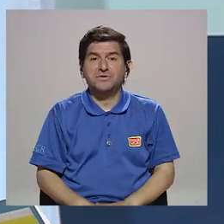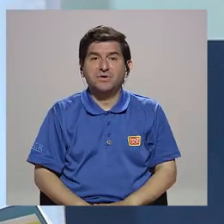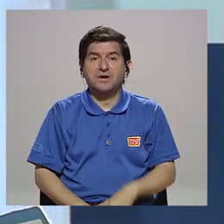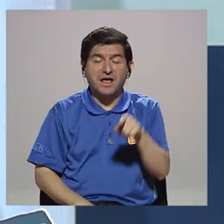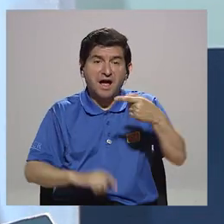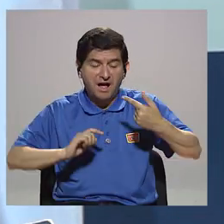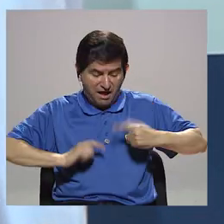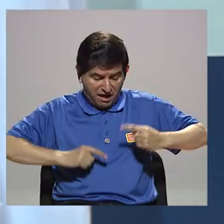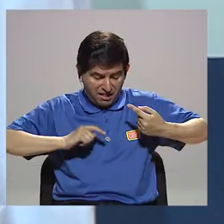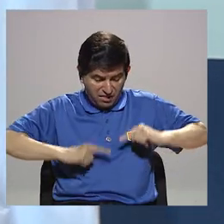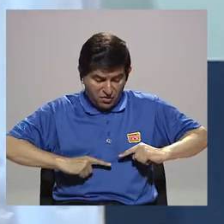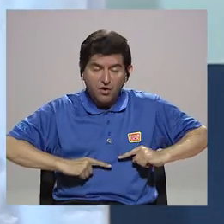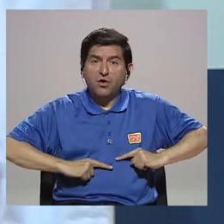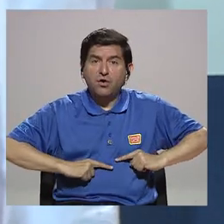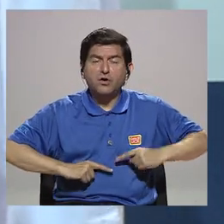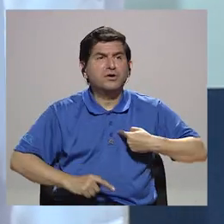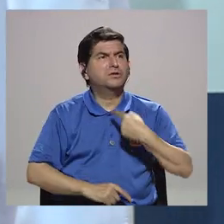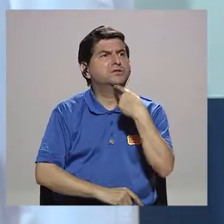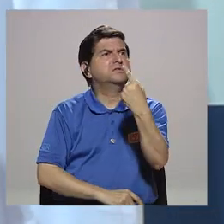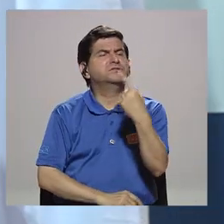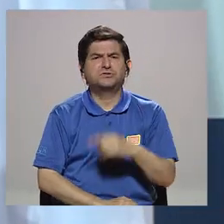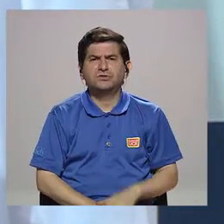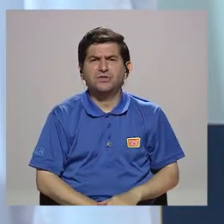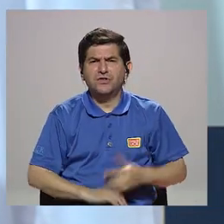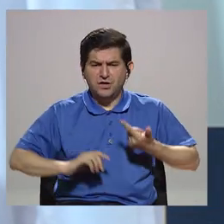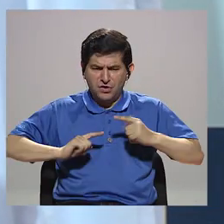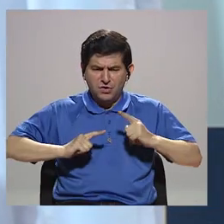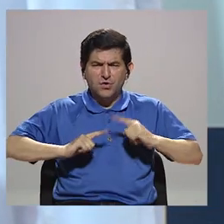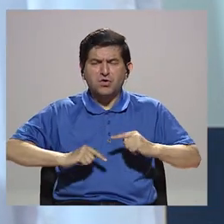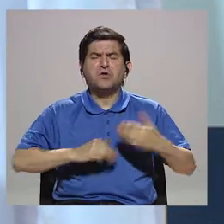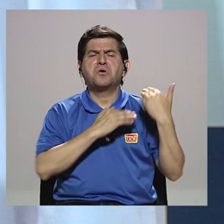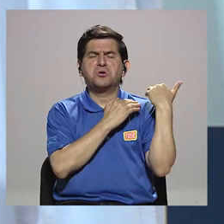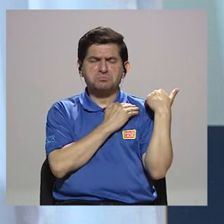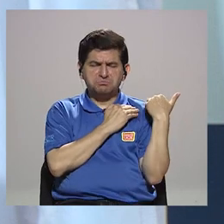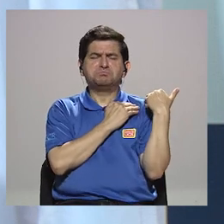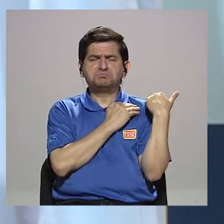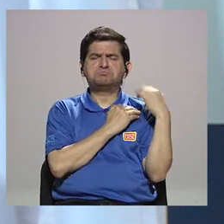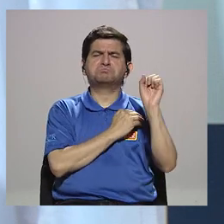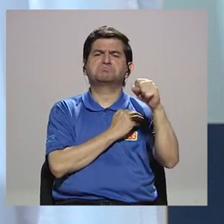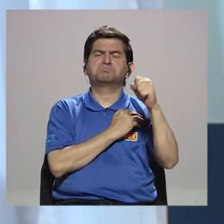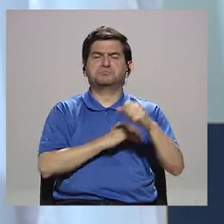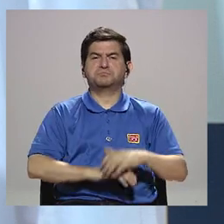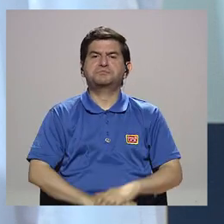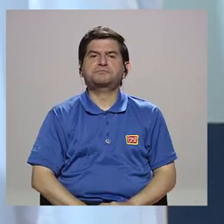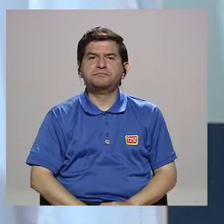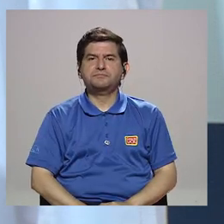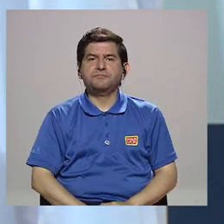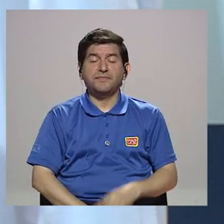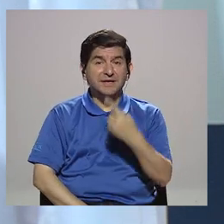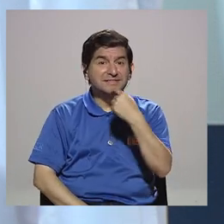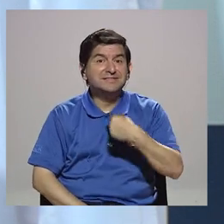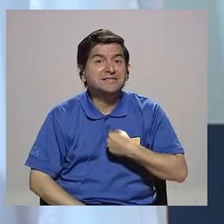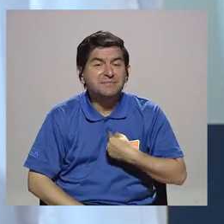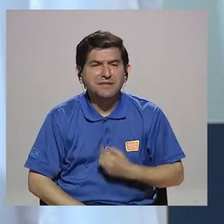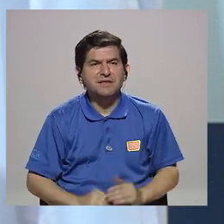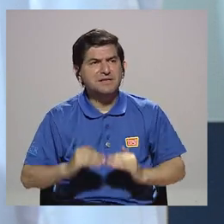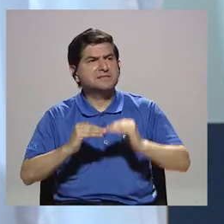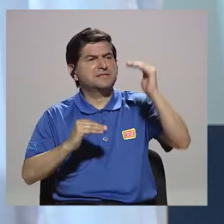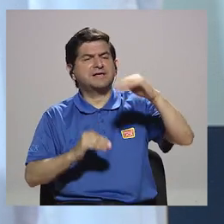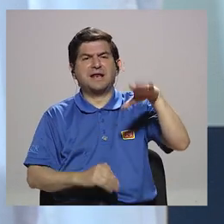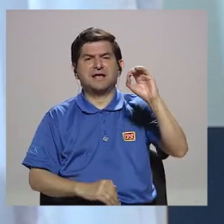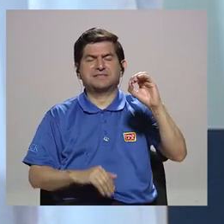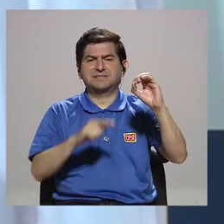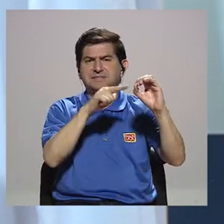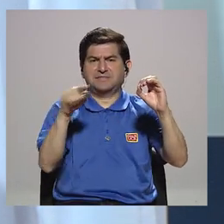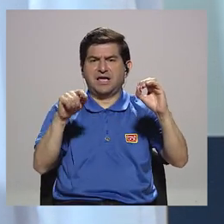las gastritis cuando duele, yo diría que es un dolor soportable. Ajá. Si usted me dice en una escala